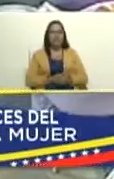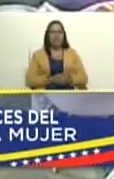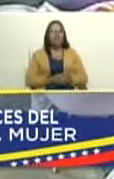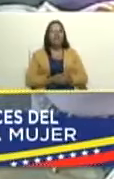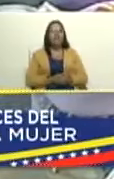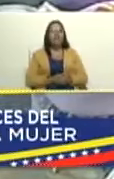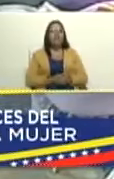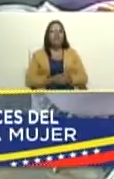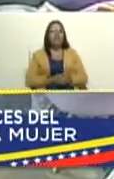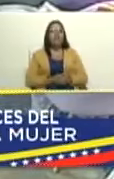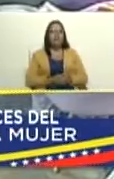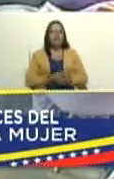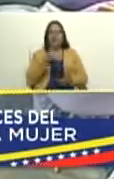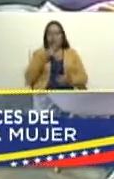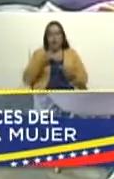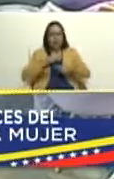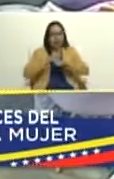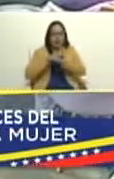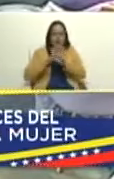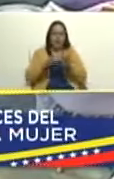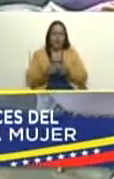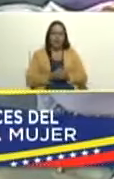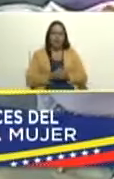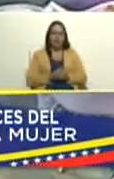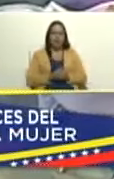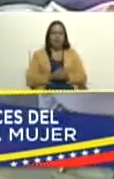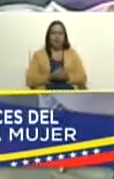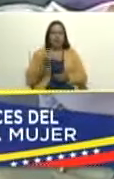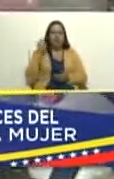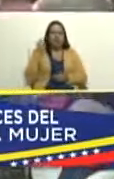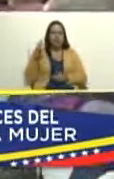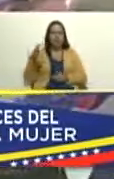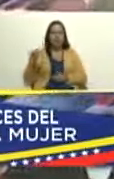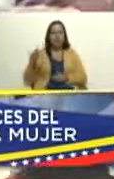¿verdad? A los nervios. Carisabel Rodríguez Gil.